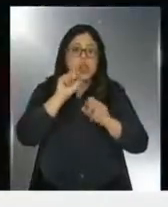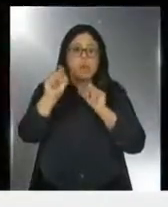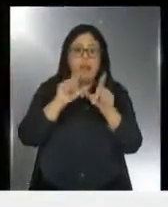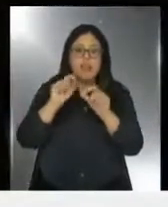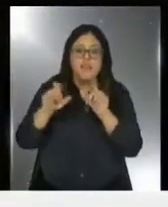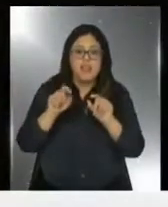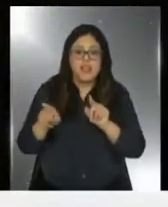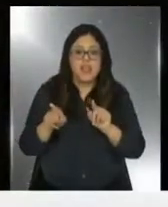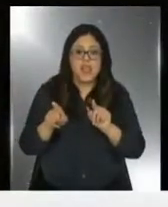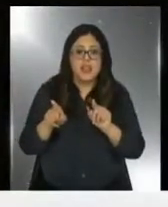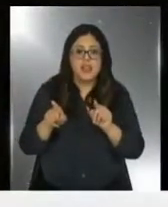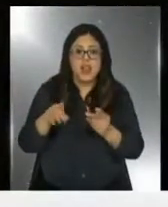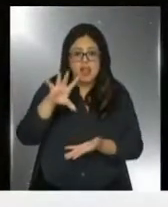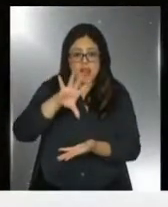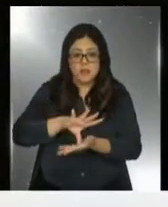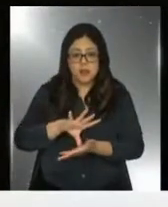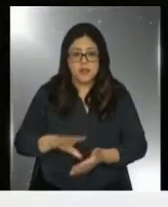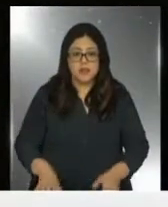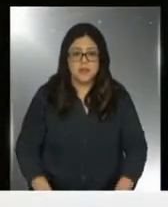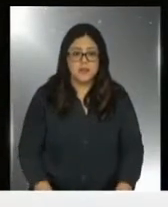territorios.